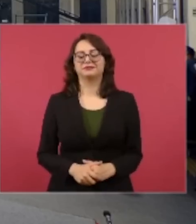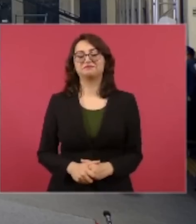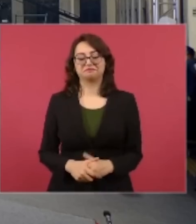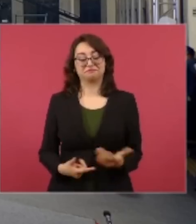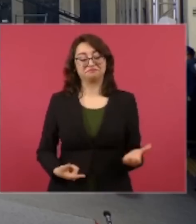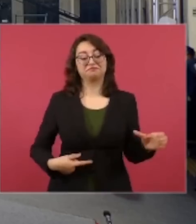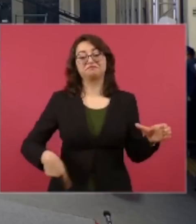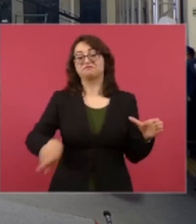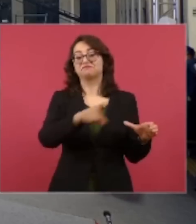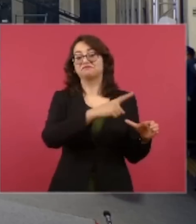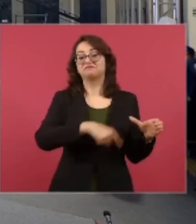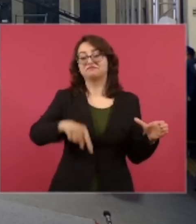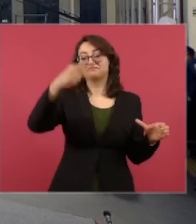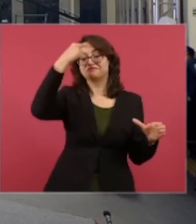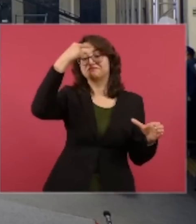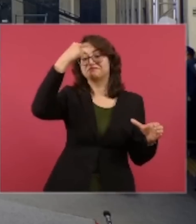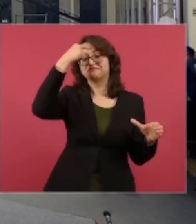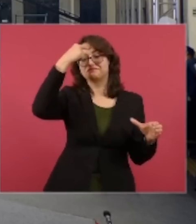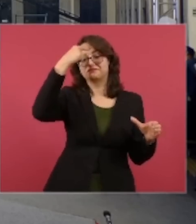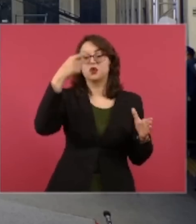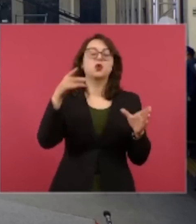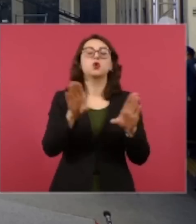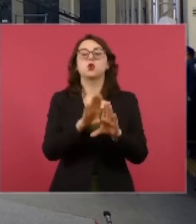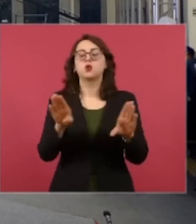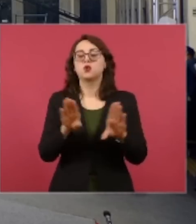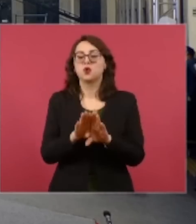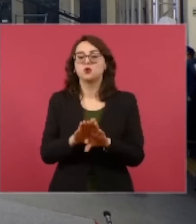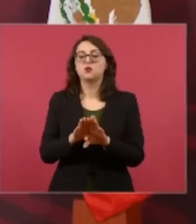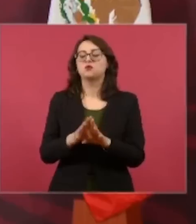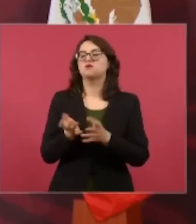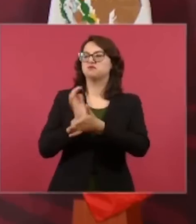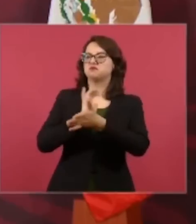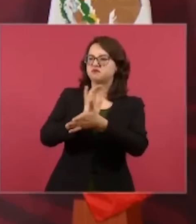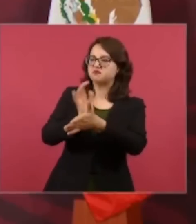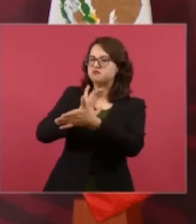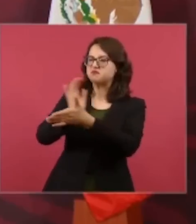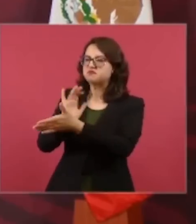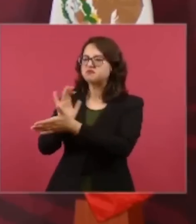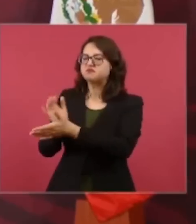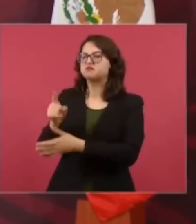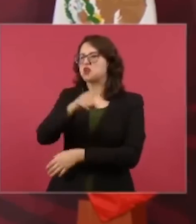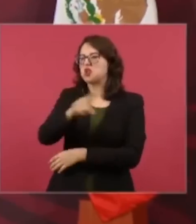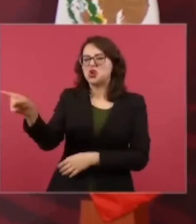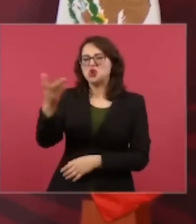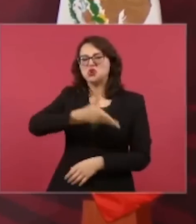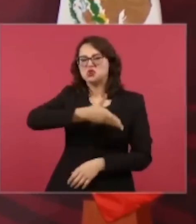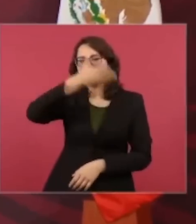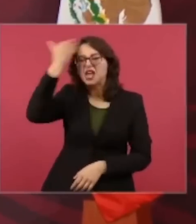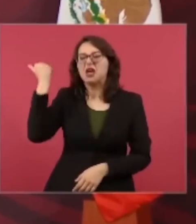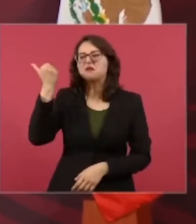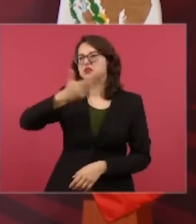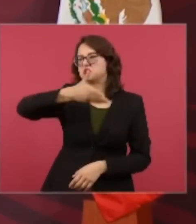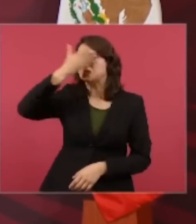cuando la verdad que el pueblo